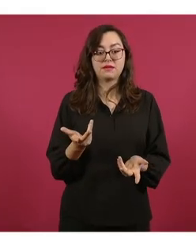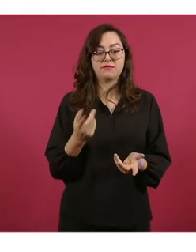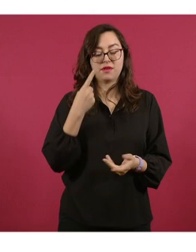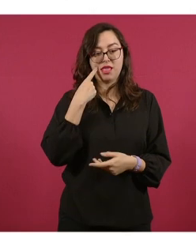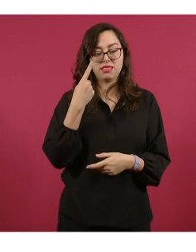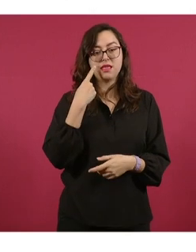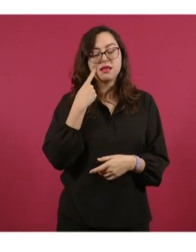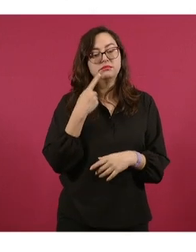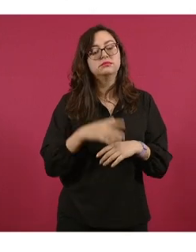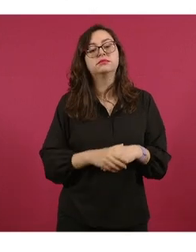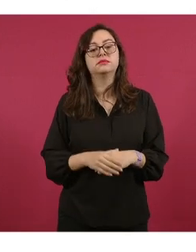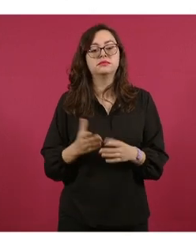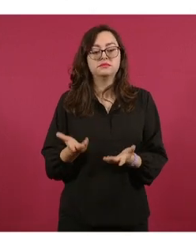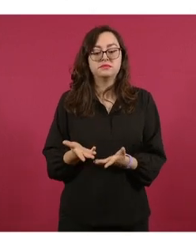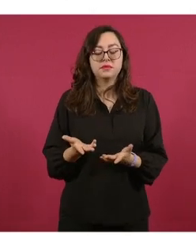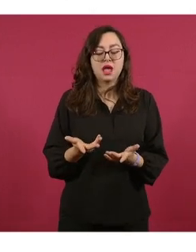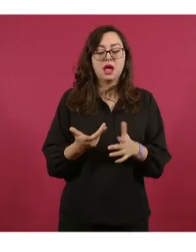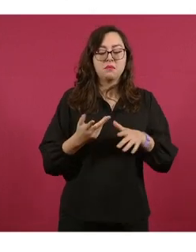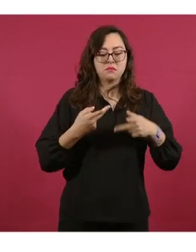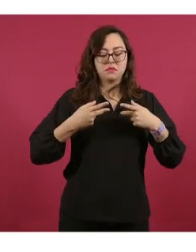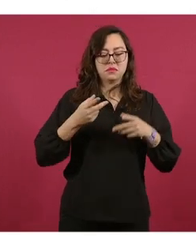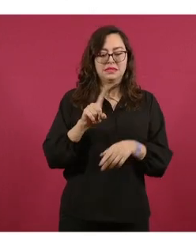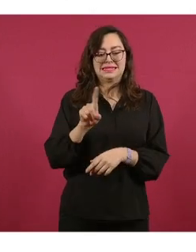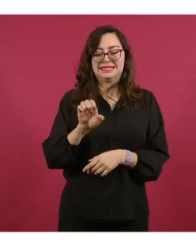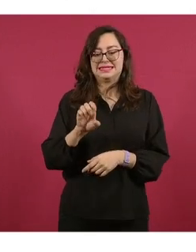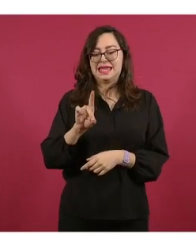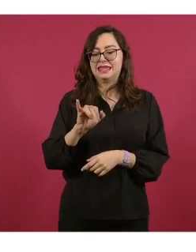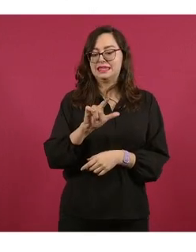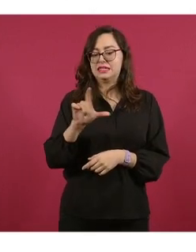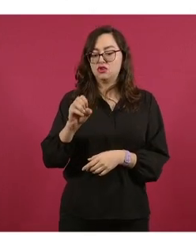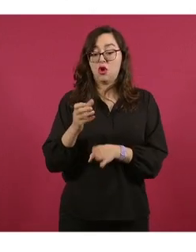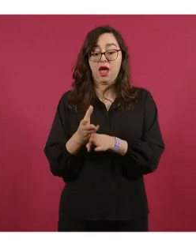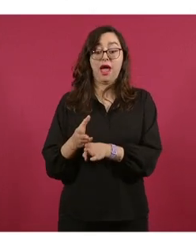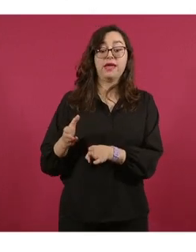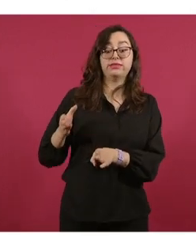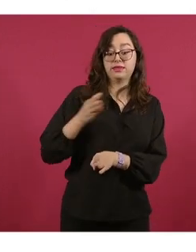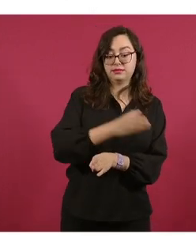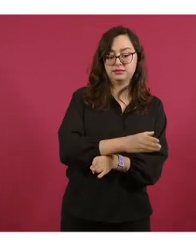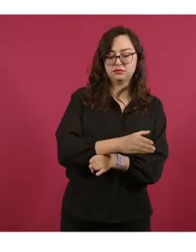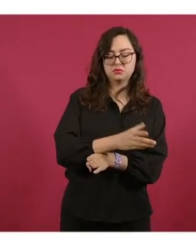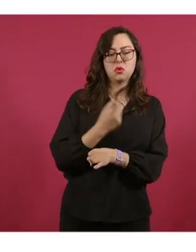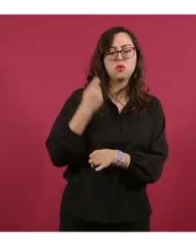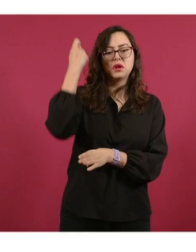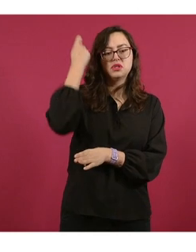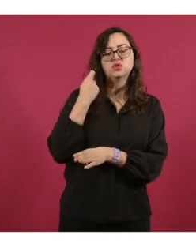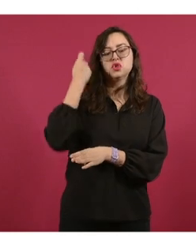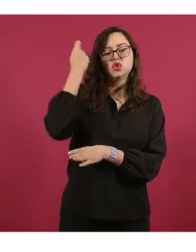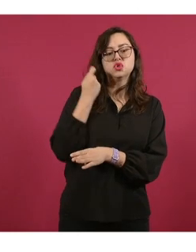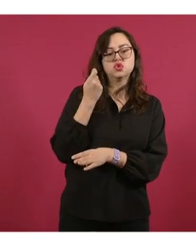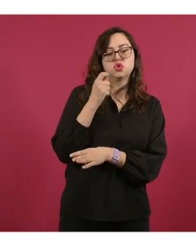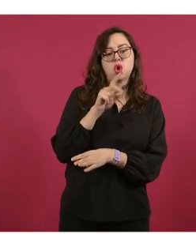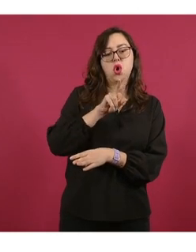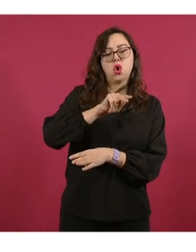un trabajador se jubilaba con el 89% de su salario en promedio, y